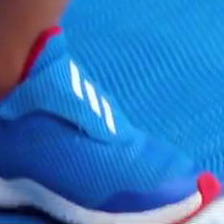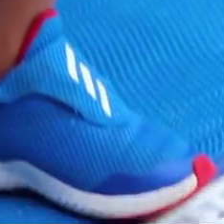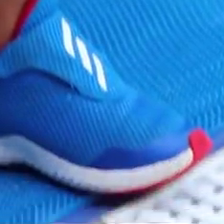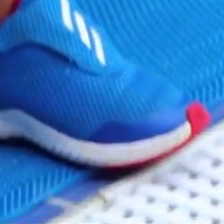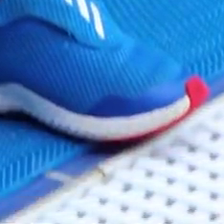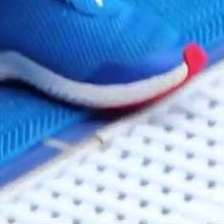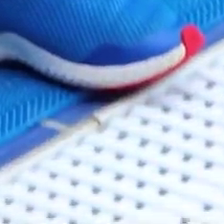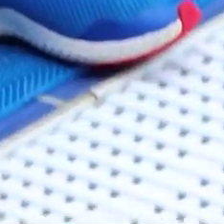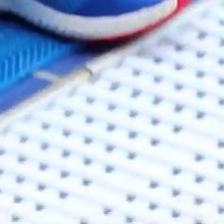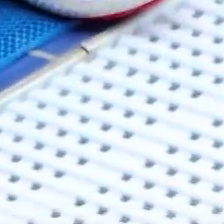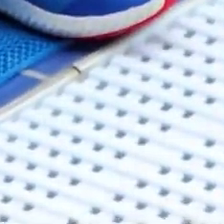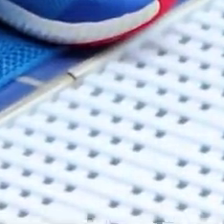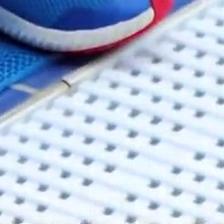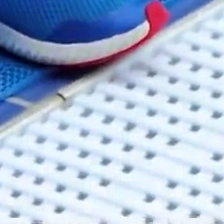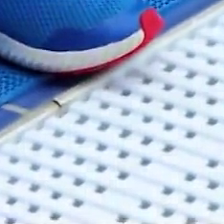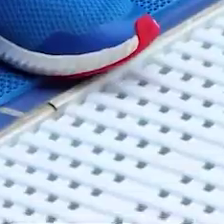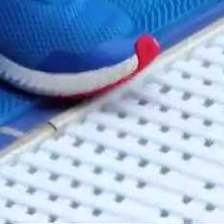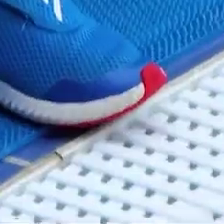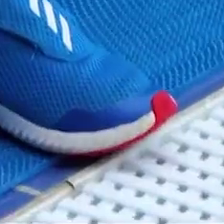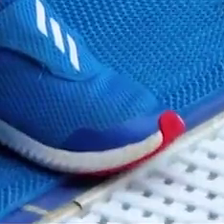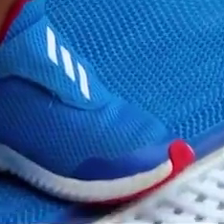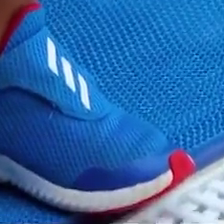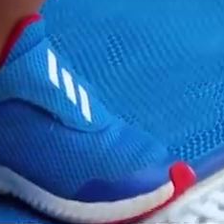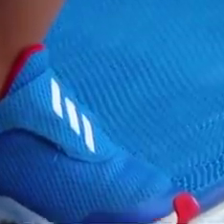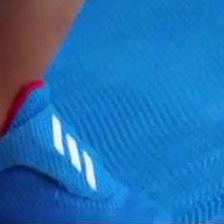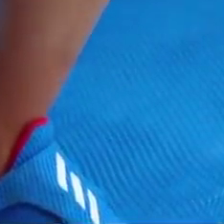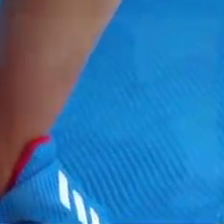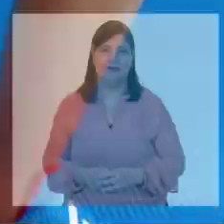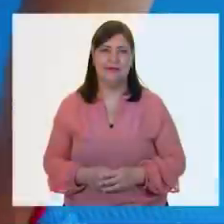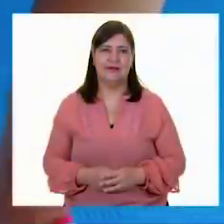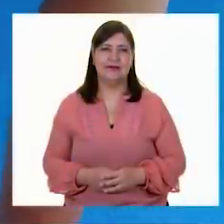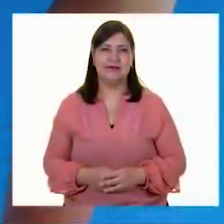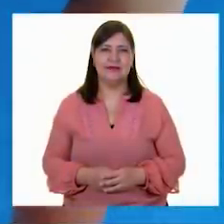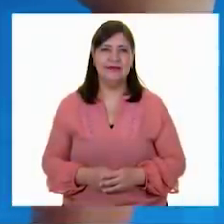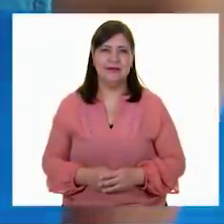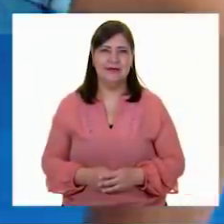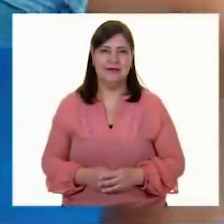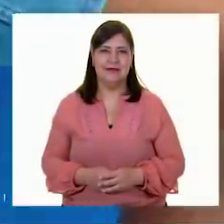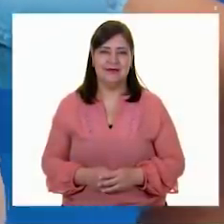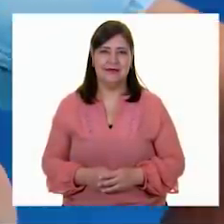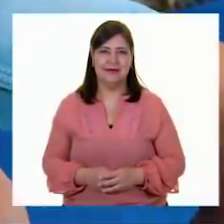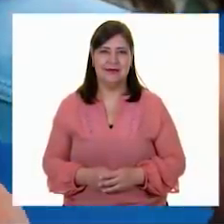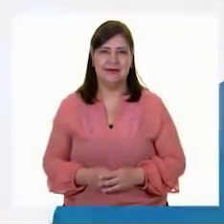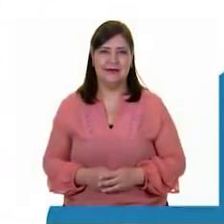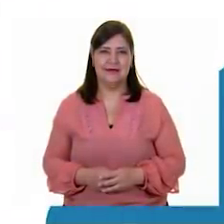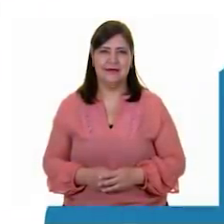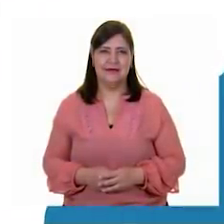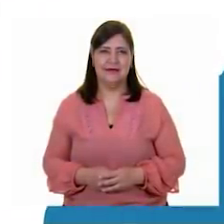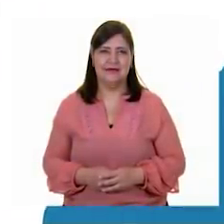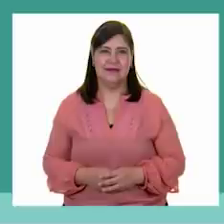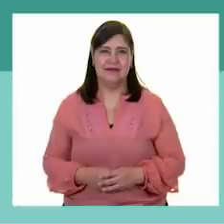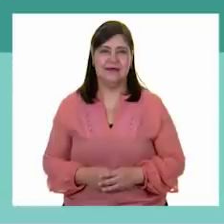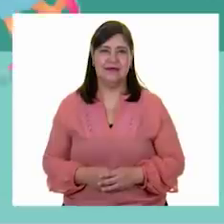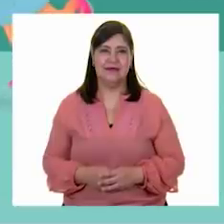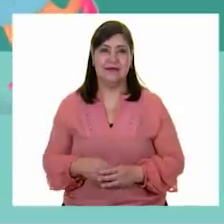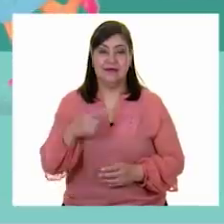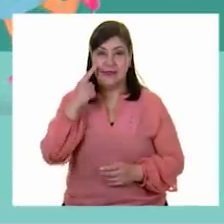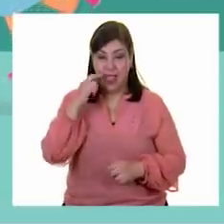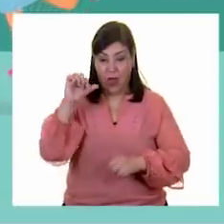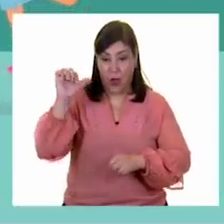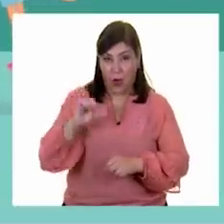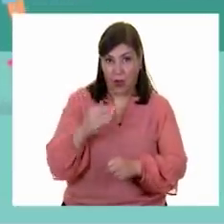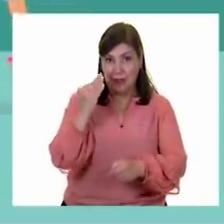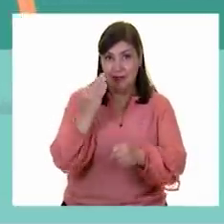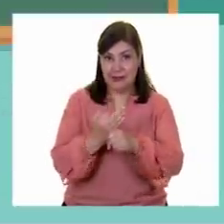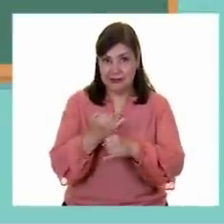derecha, izquierda, derecha, izquierda, derecha, izquierda, derecha, izquierda. Momento